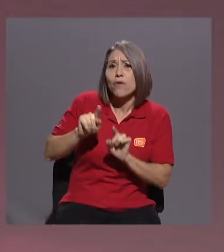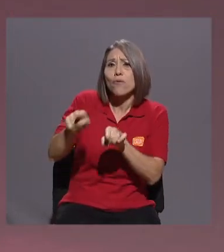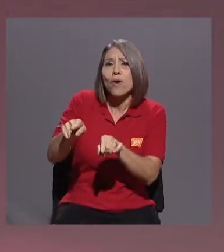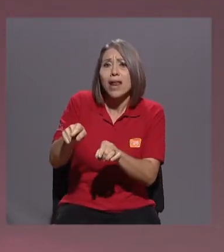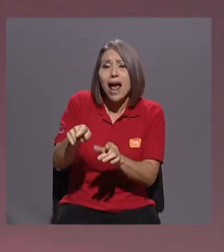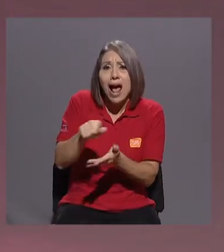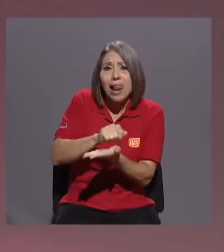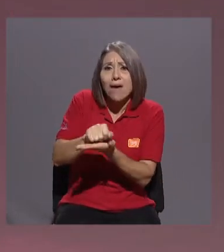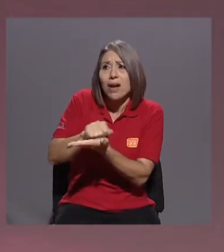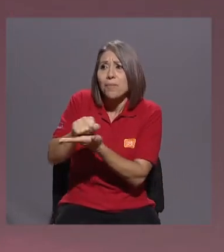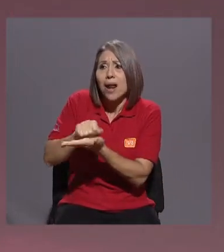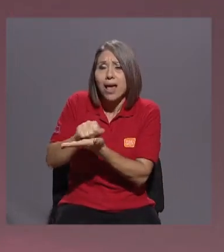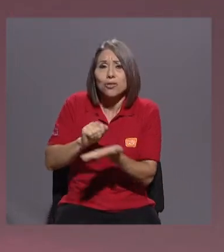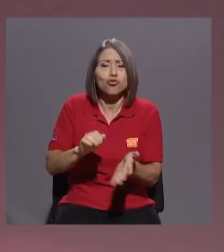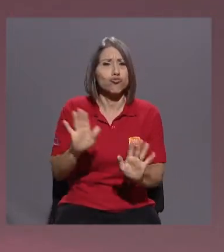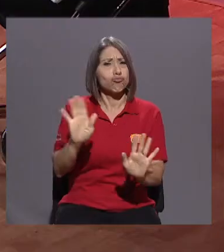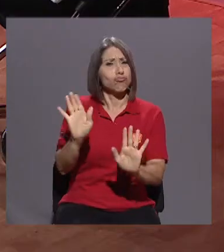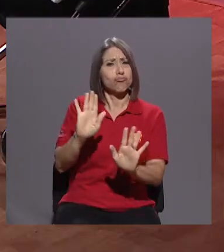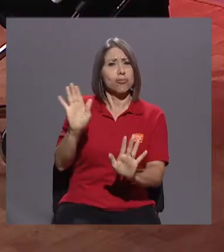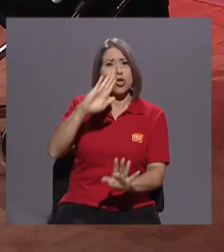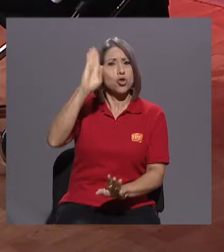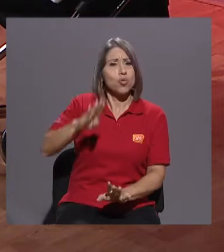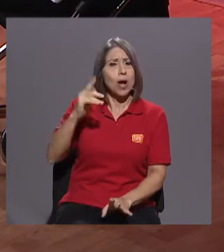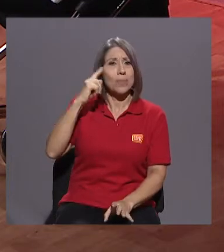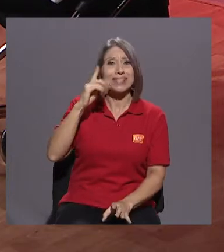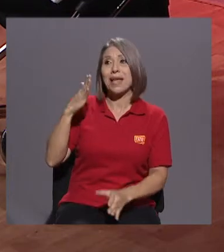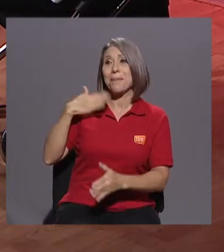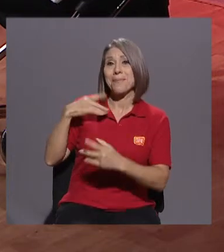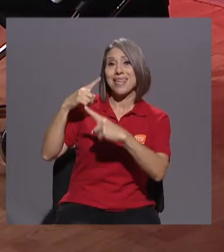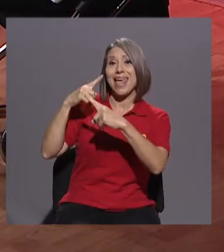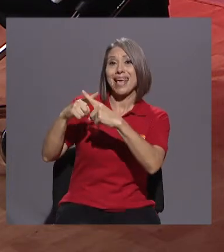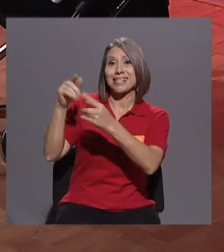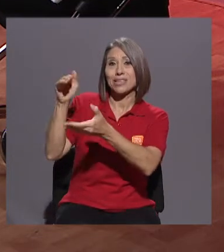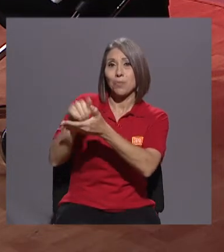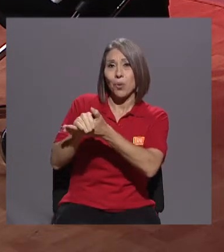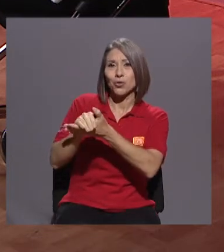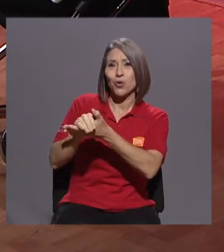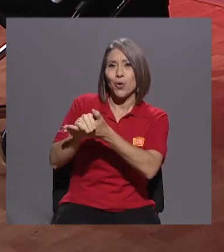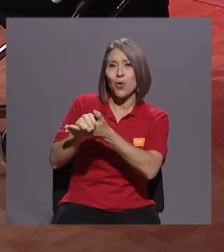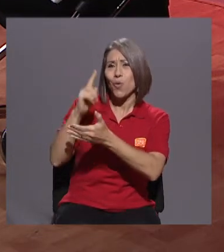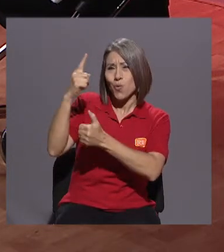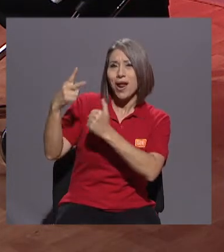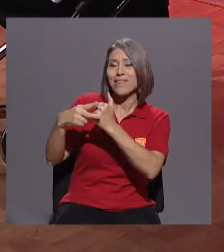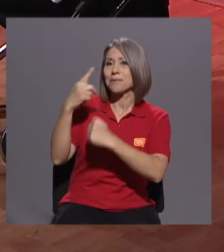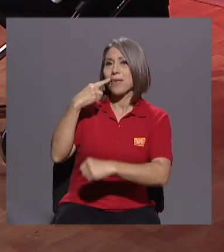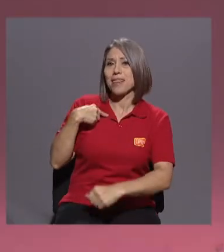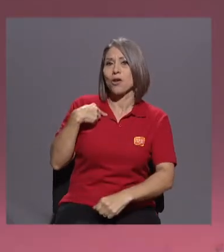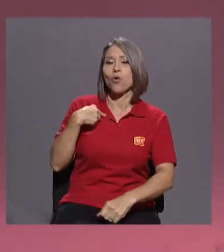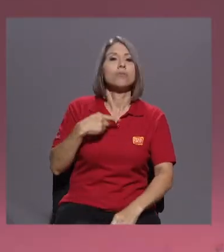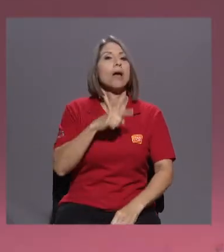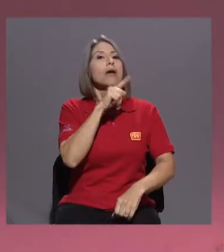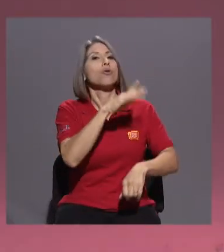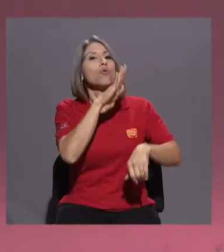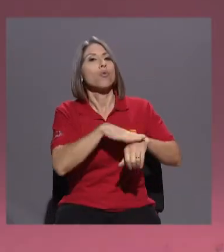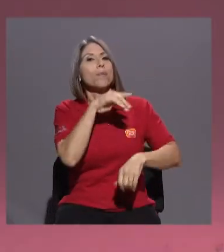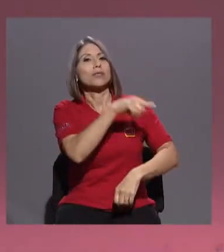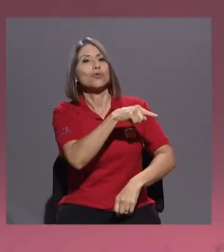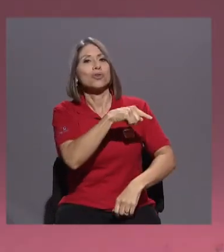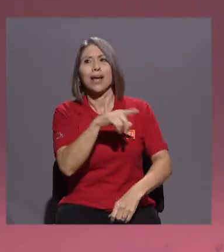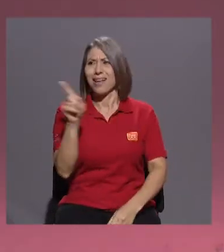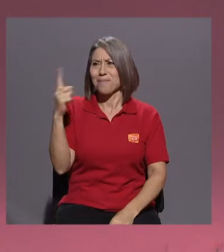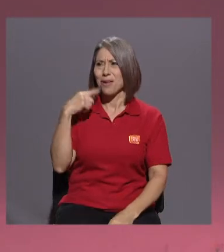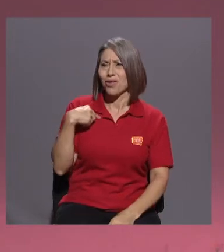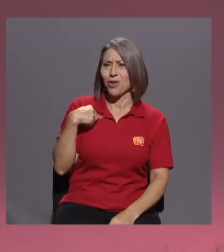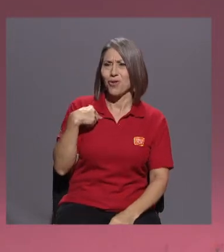platos? No No Nunca lo pensé Mi exesposo Me dijo una vez Es culpa suya Ajá Él me lo dijo